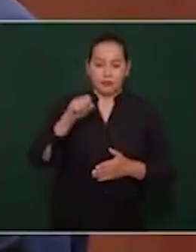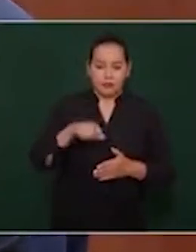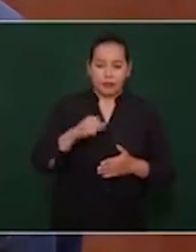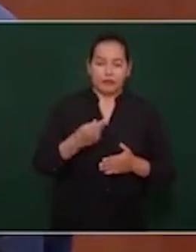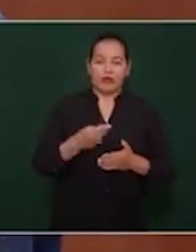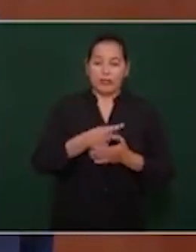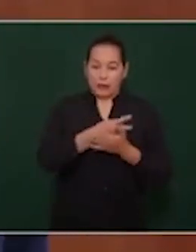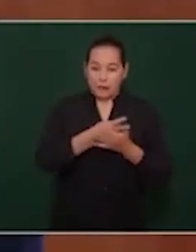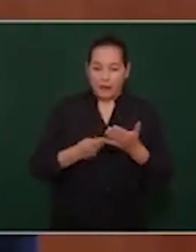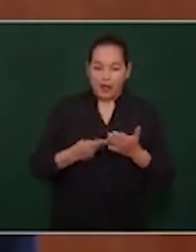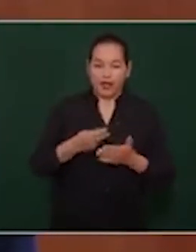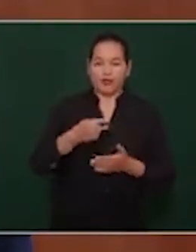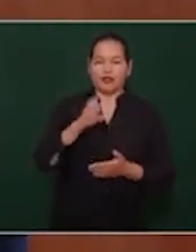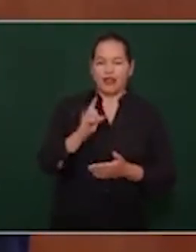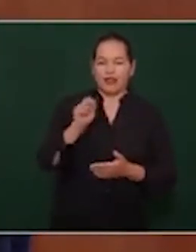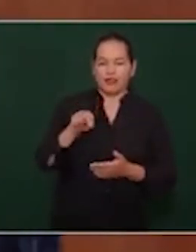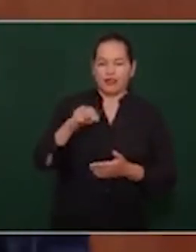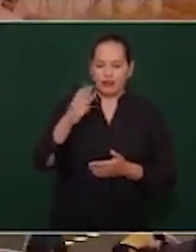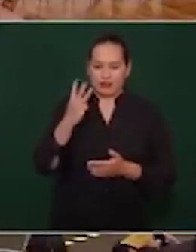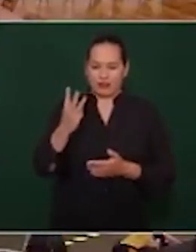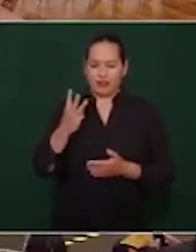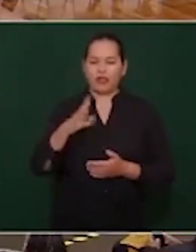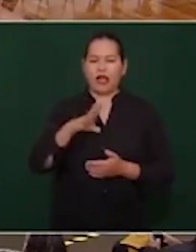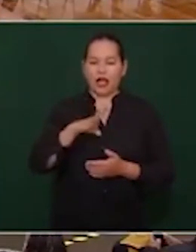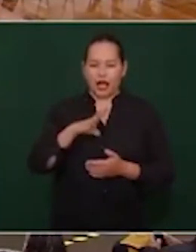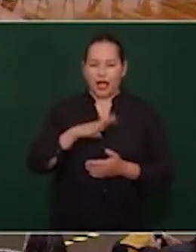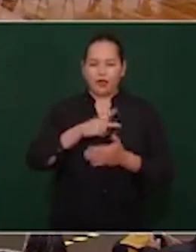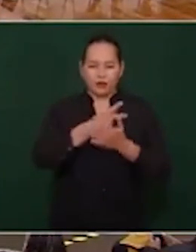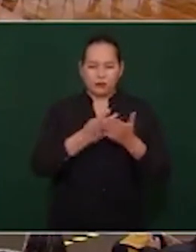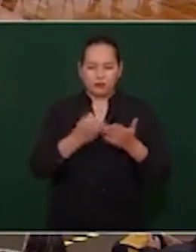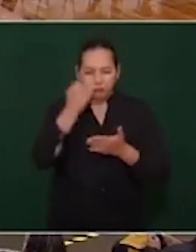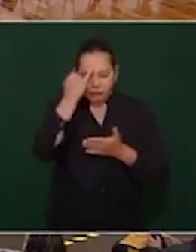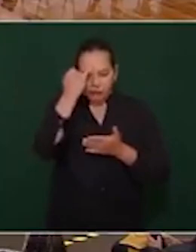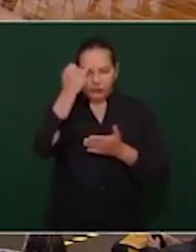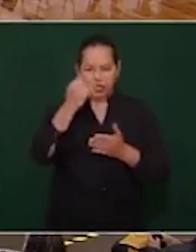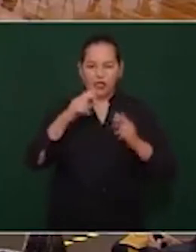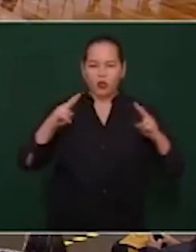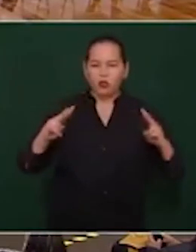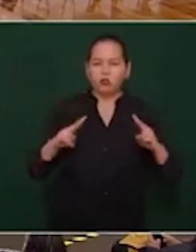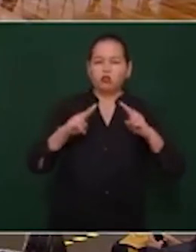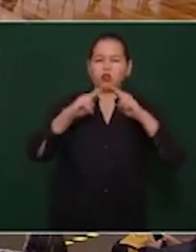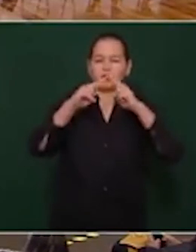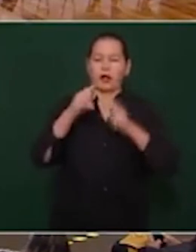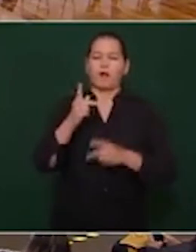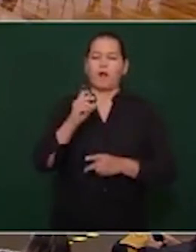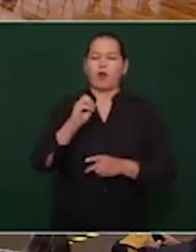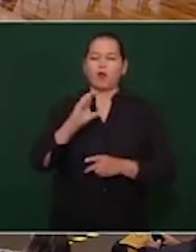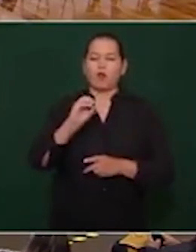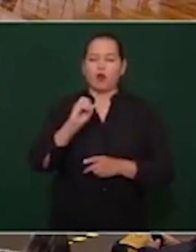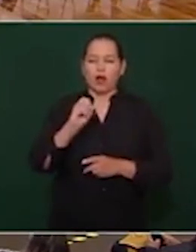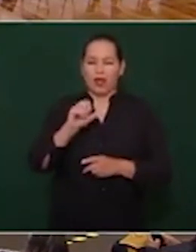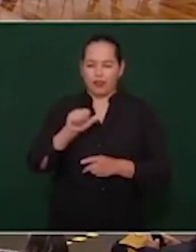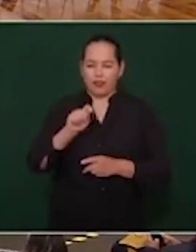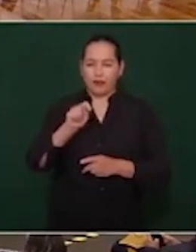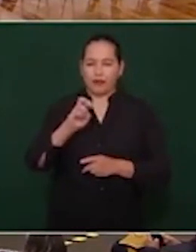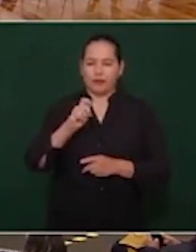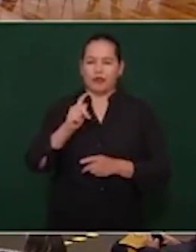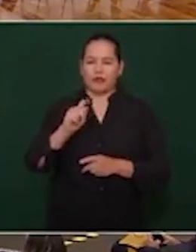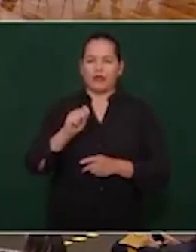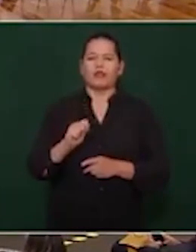de N3 se tiene el plan de operaciones Popocatépetl, un plan del Ejército y Fuerza